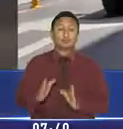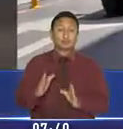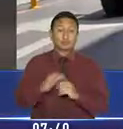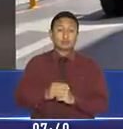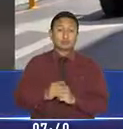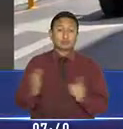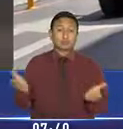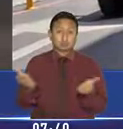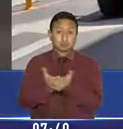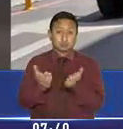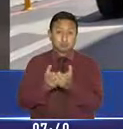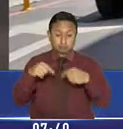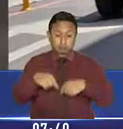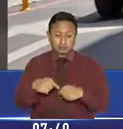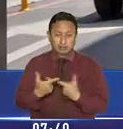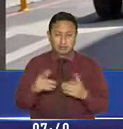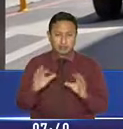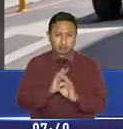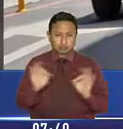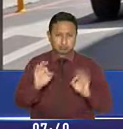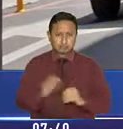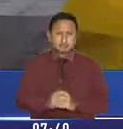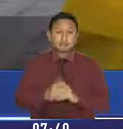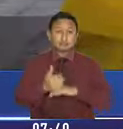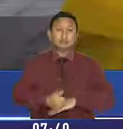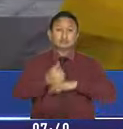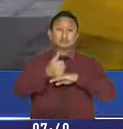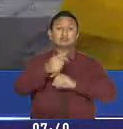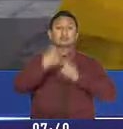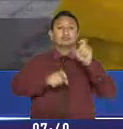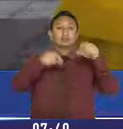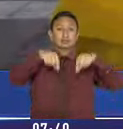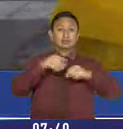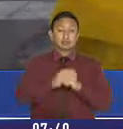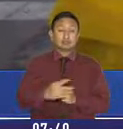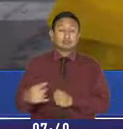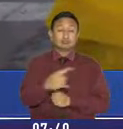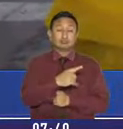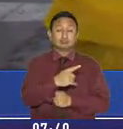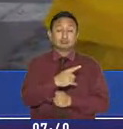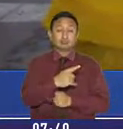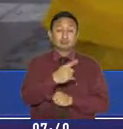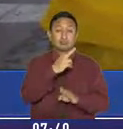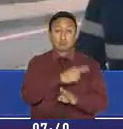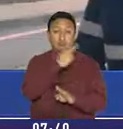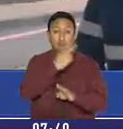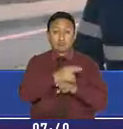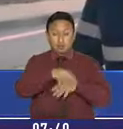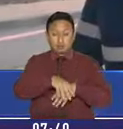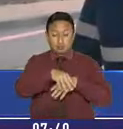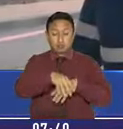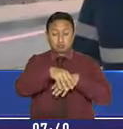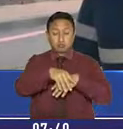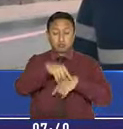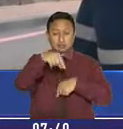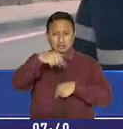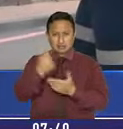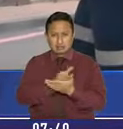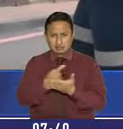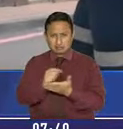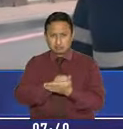Las autoridades recomendaron a la ciudadanía que durante los eventos religiosos en el contexto de la Semana Santa se debe cuidar por favor